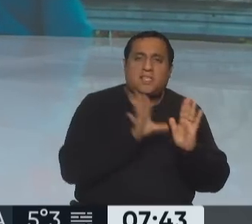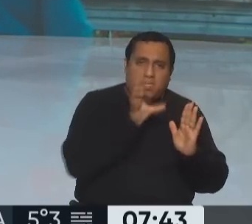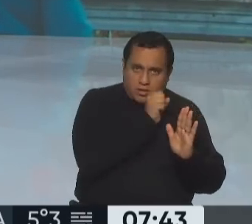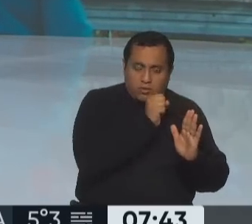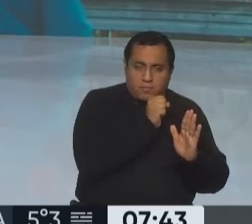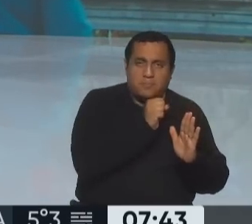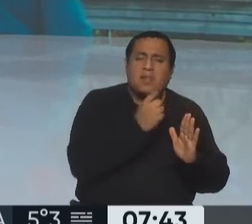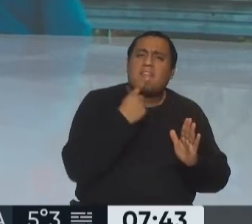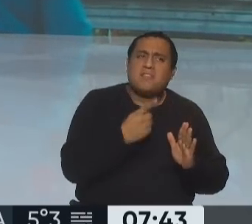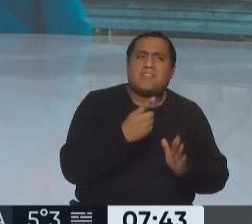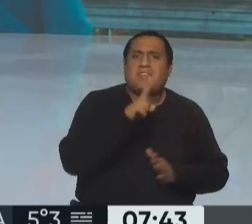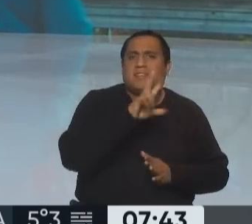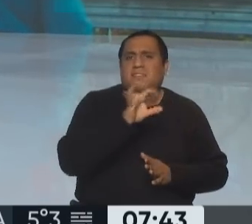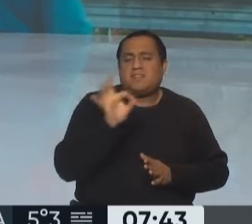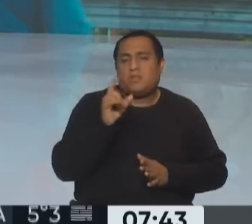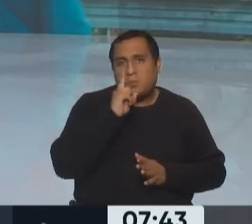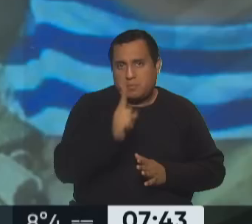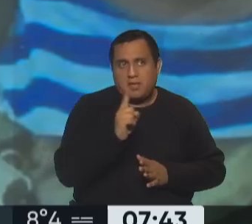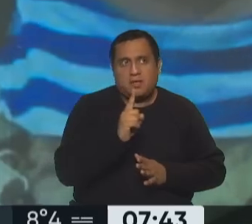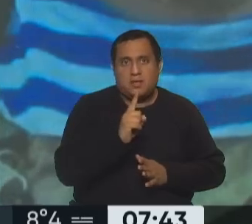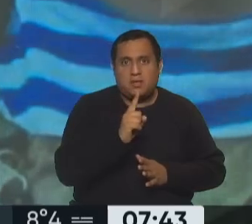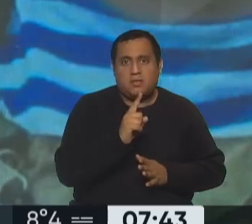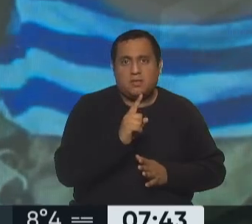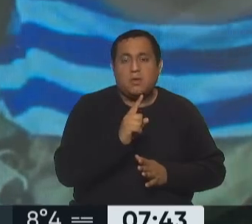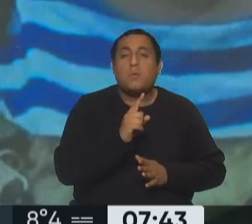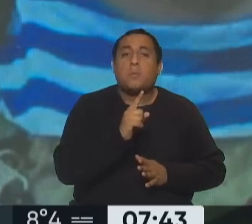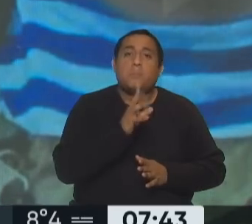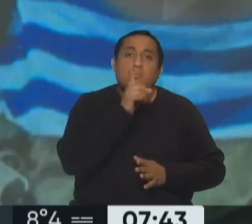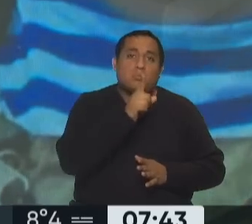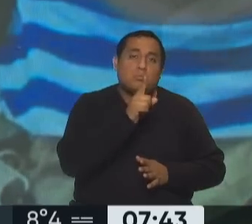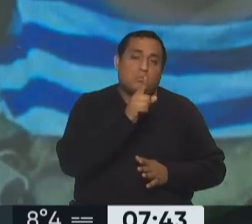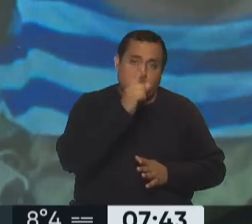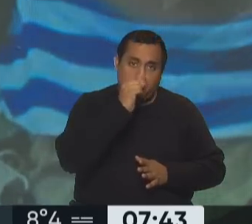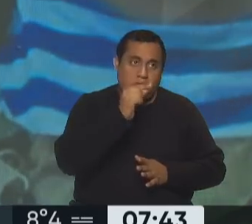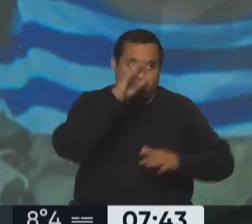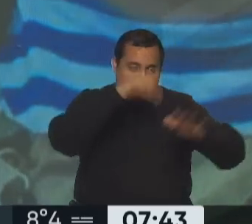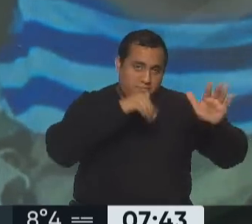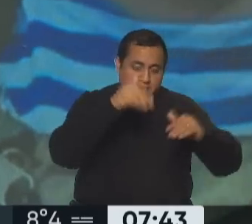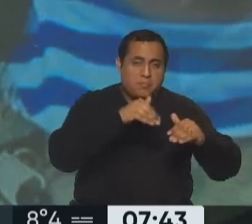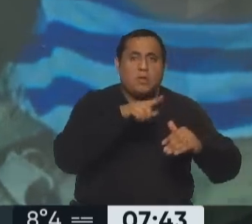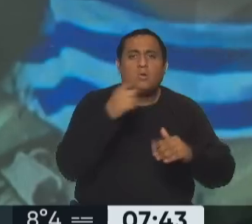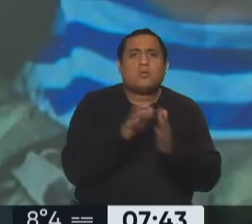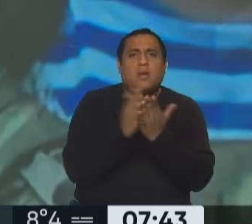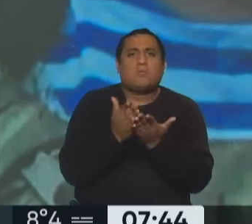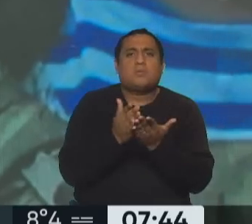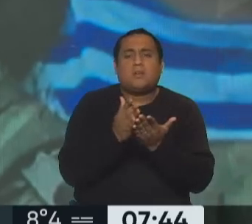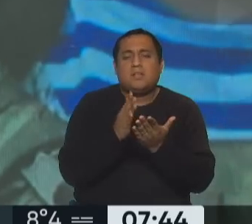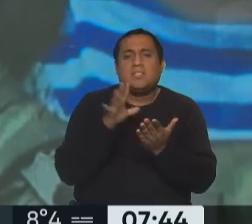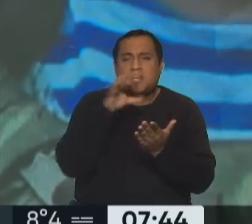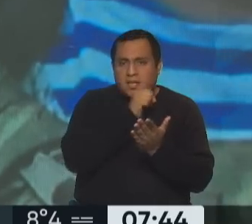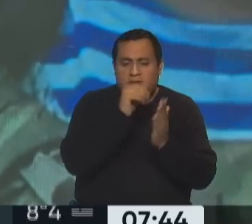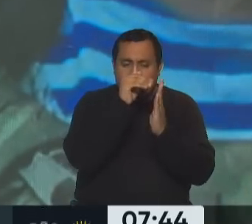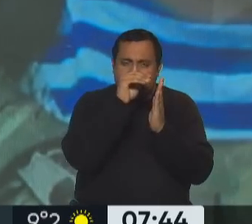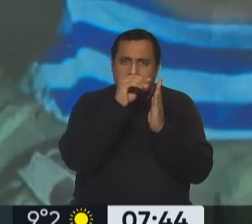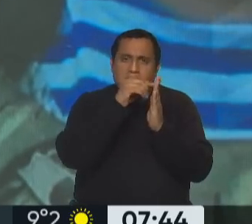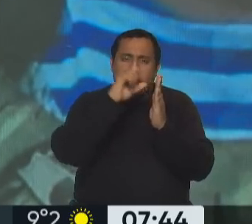como 300.000, el llamado del decreto de Putin. Hay una cláusula secreta, que es el párrafo séptimo de este decreto,